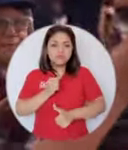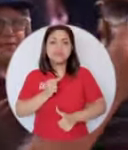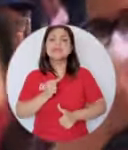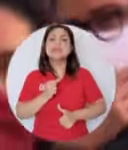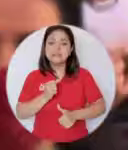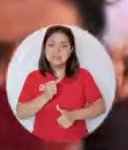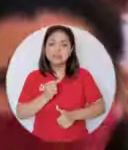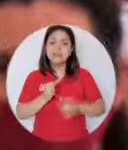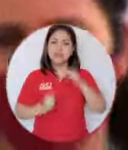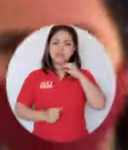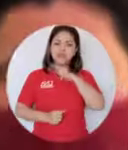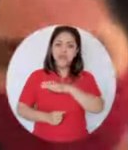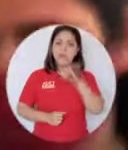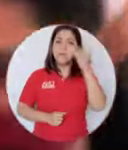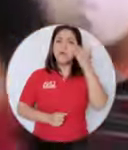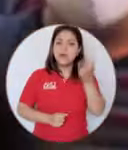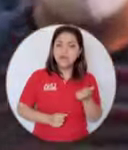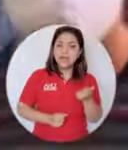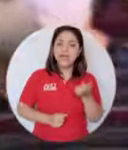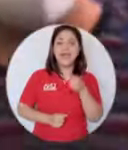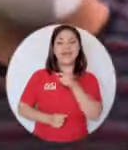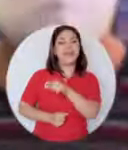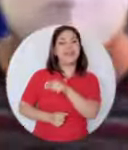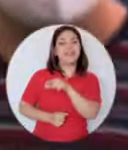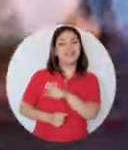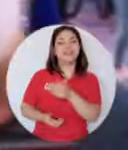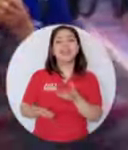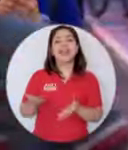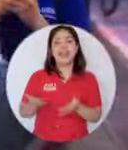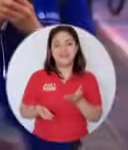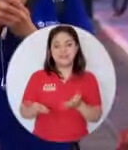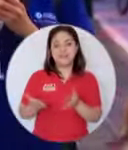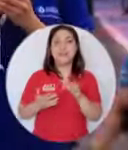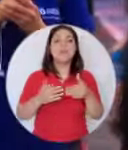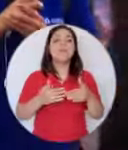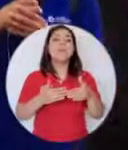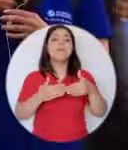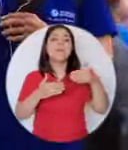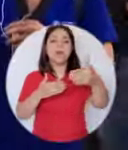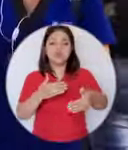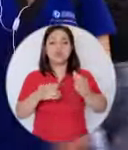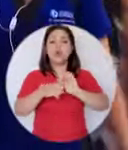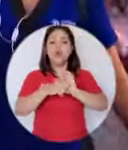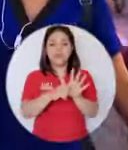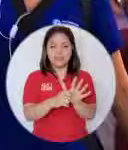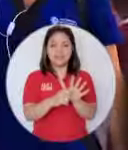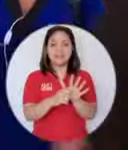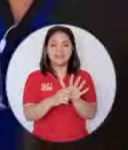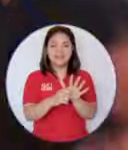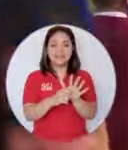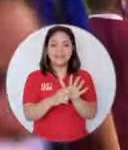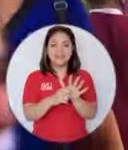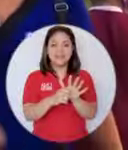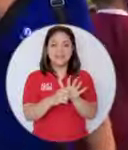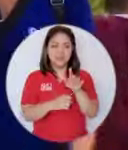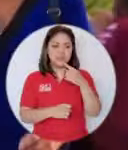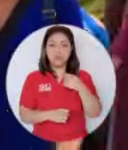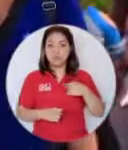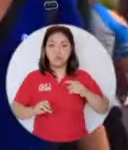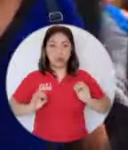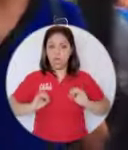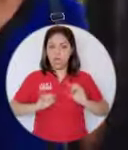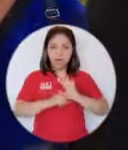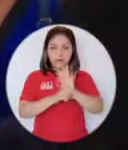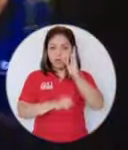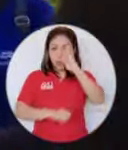y dice: qué raro, ¿por qué? Y entonces le dicen: es que eso podría ser post-COVID o COVID prolongado, pero no, es que a mí no me